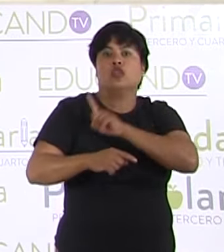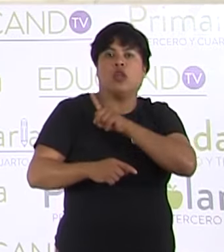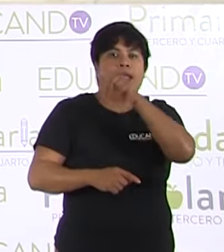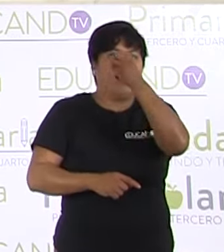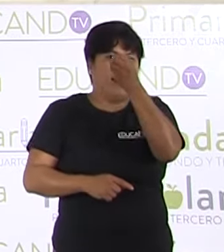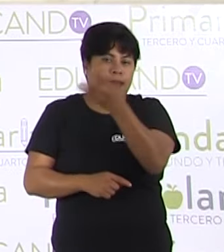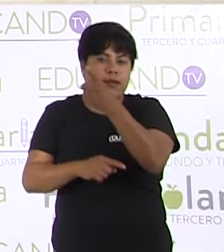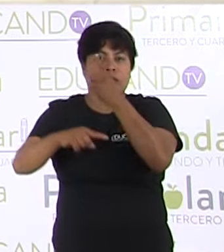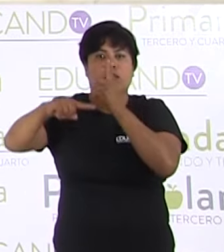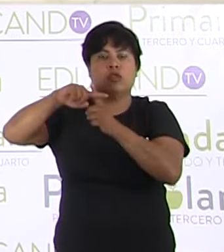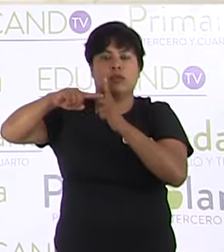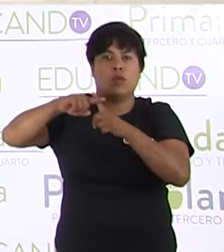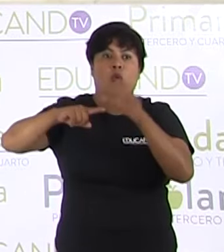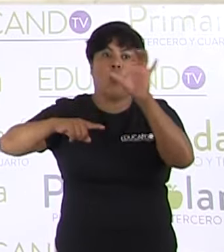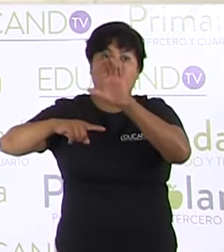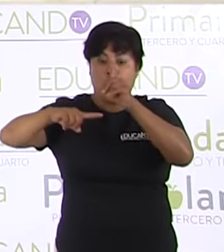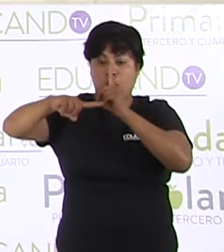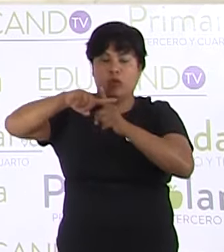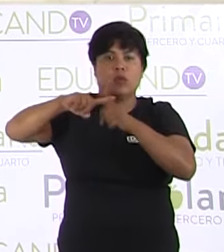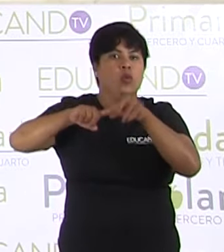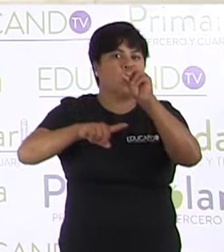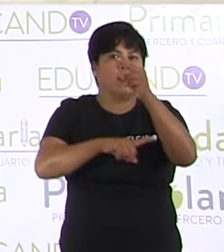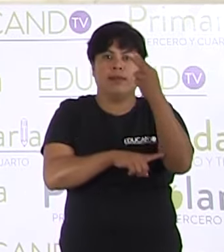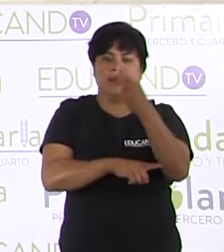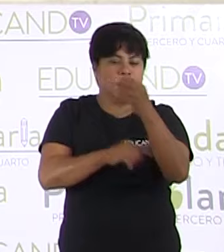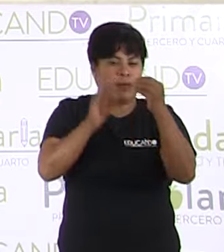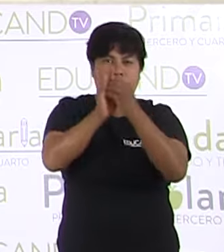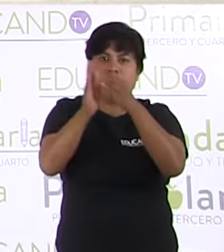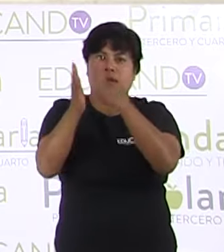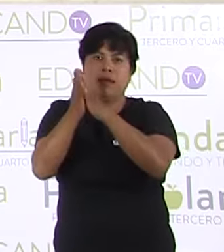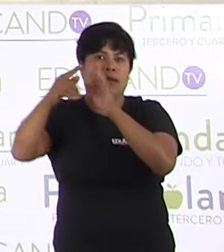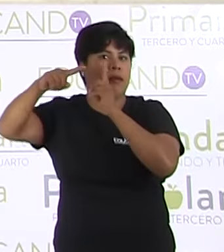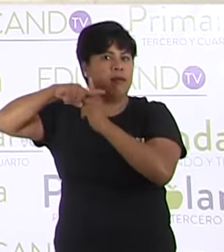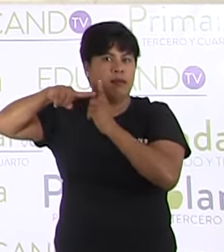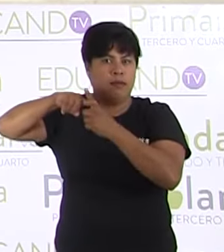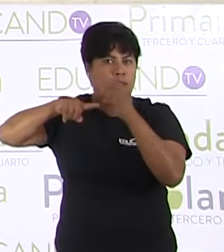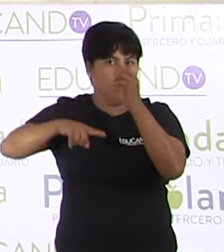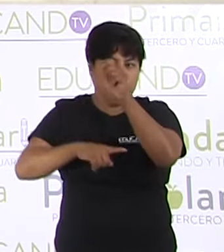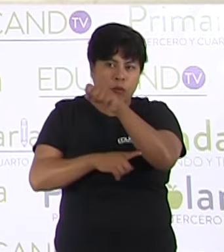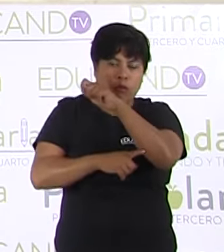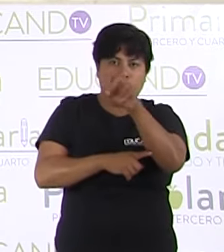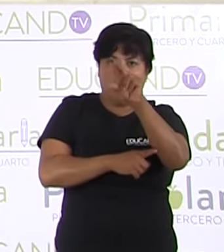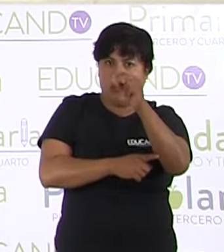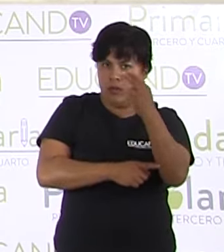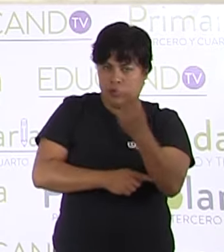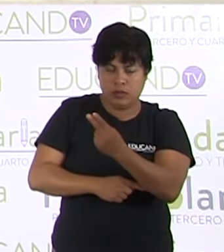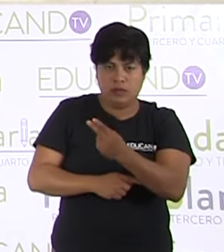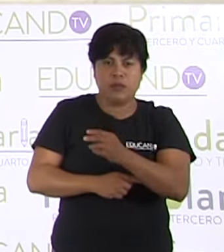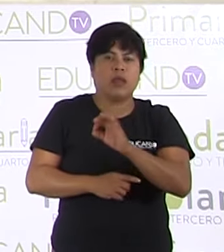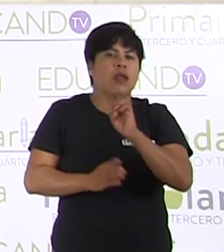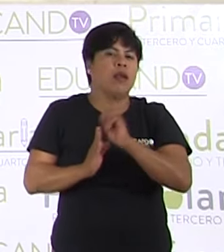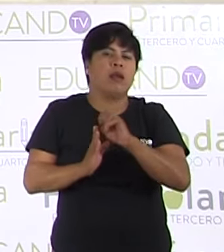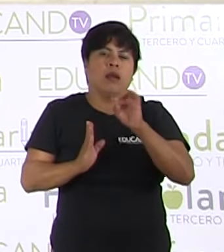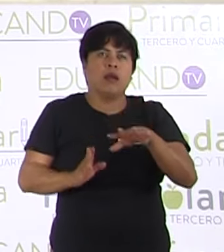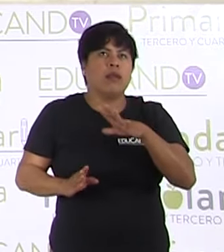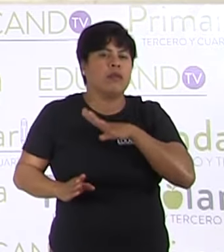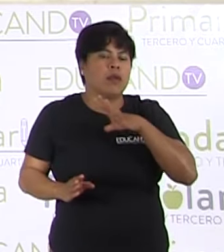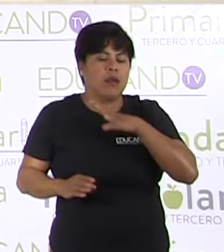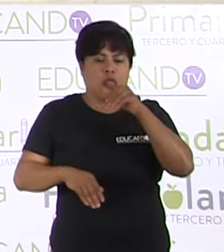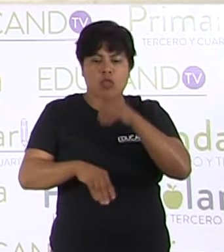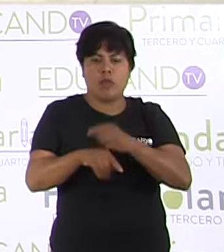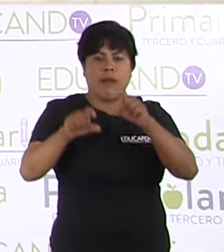pasa es que no se anota cuando es positivo el signo de acuerdo bueno supongamos que queremos Representar en la recta